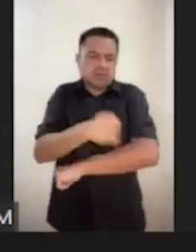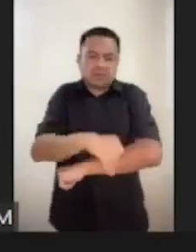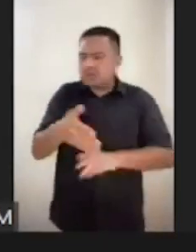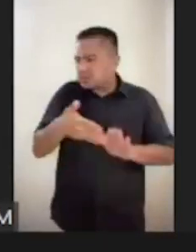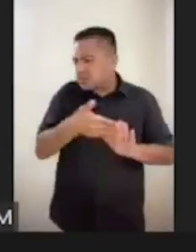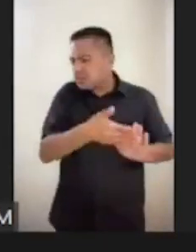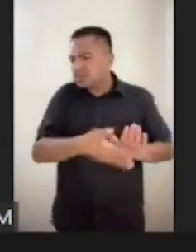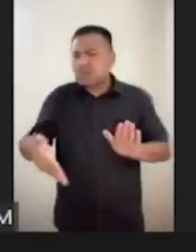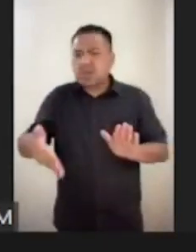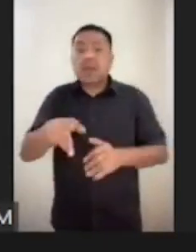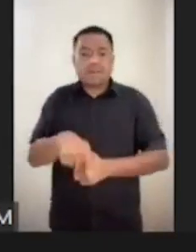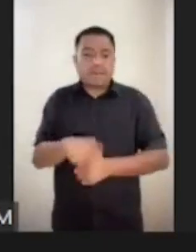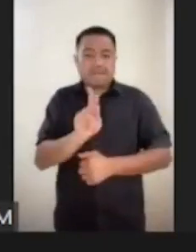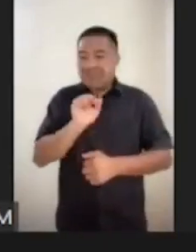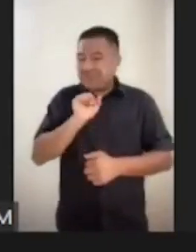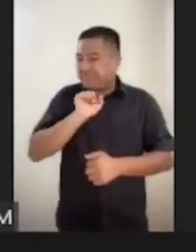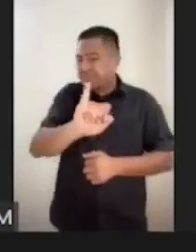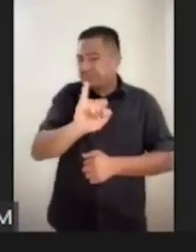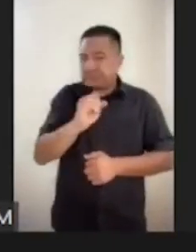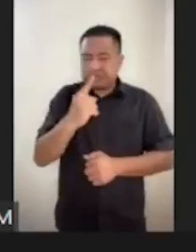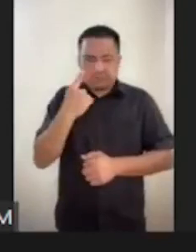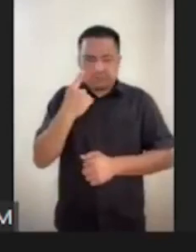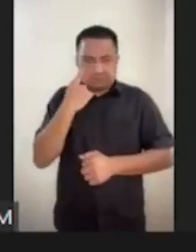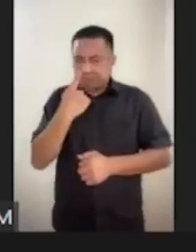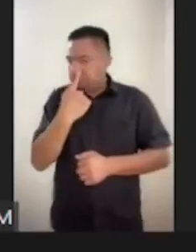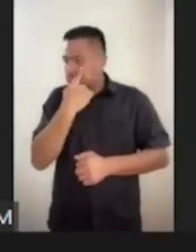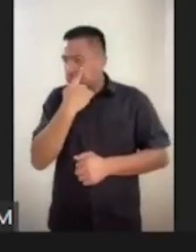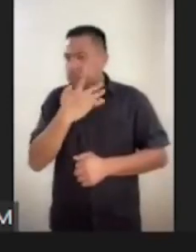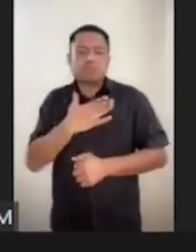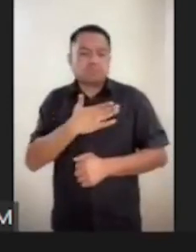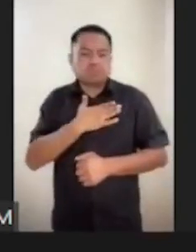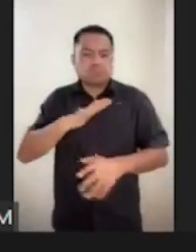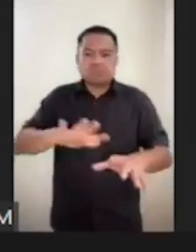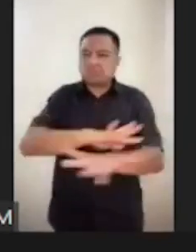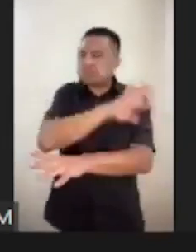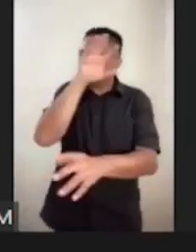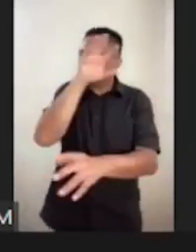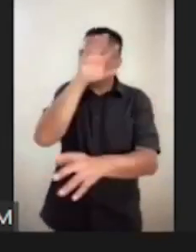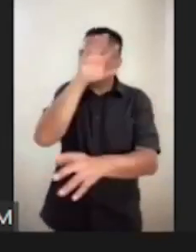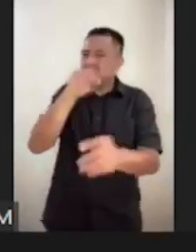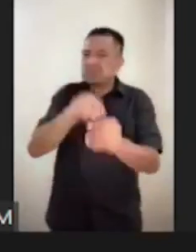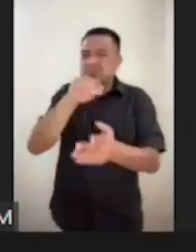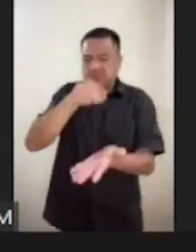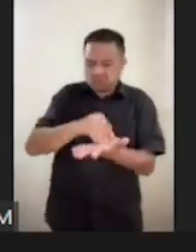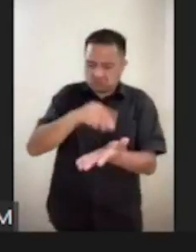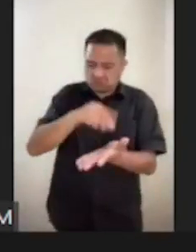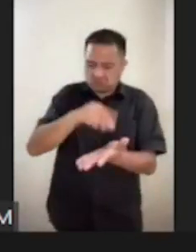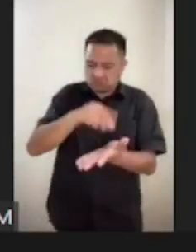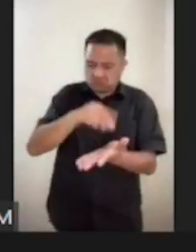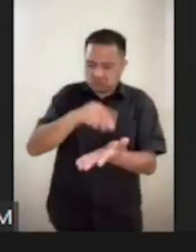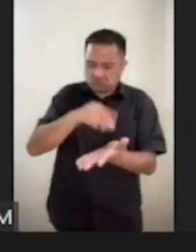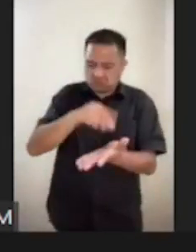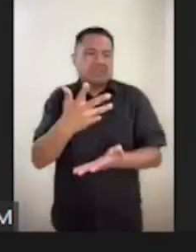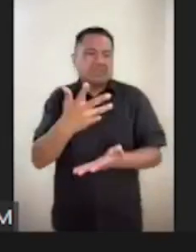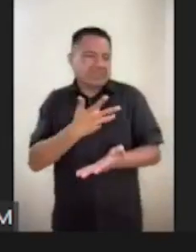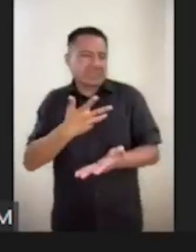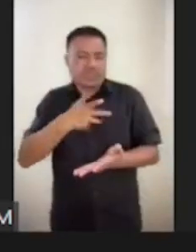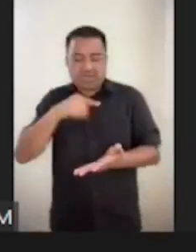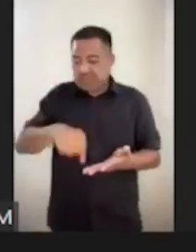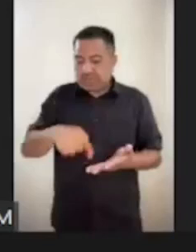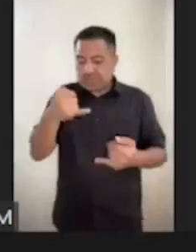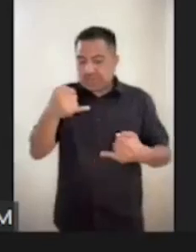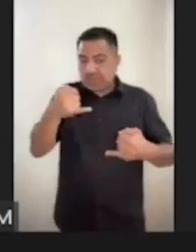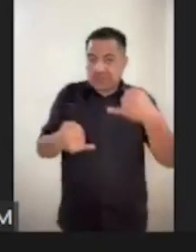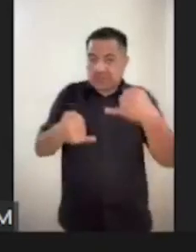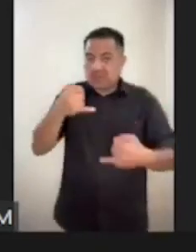sí tomamos en cuenta todos los precedentes que se tienen de este